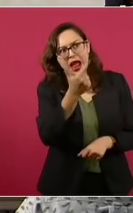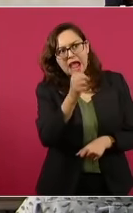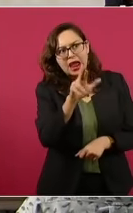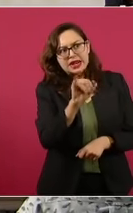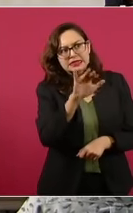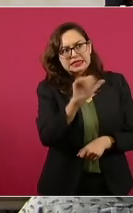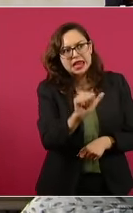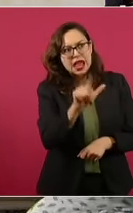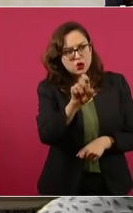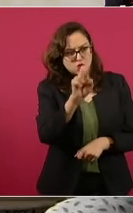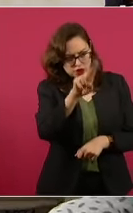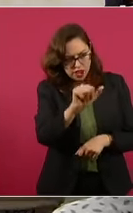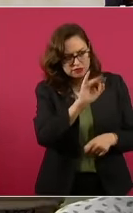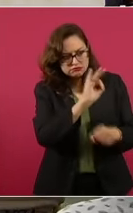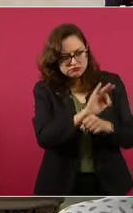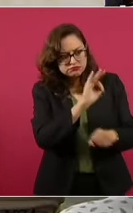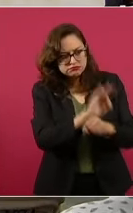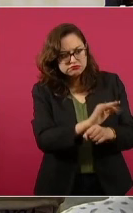son.